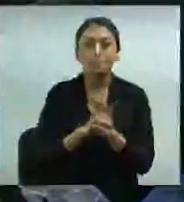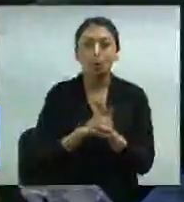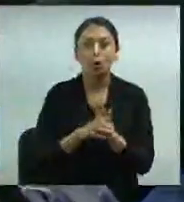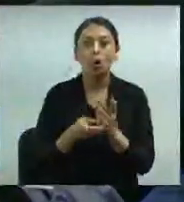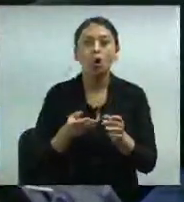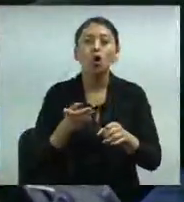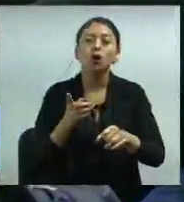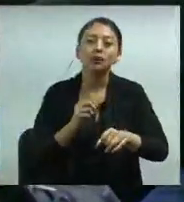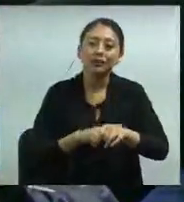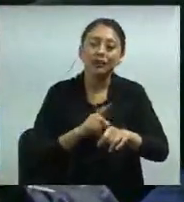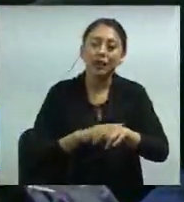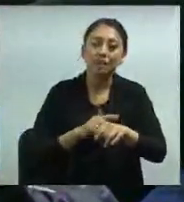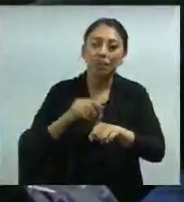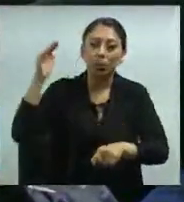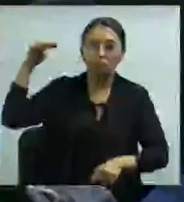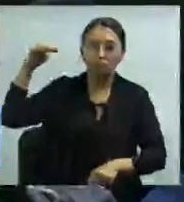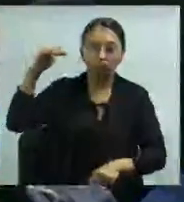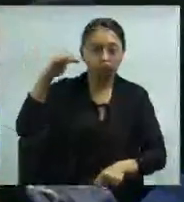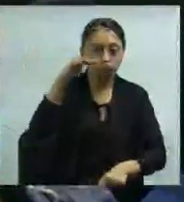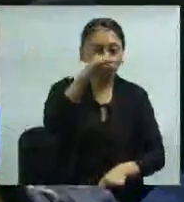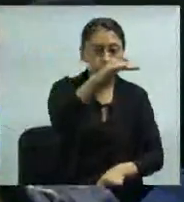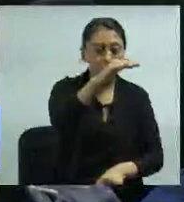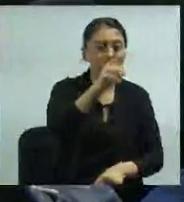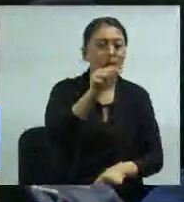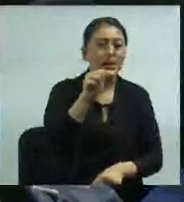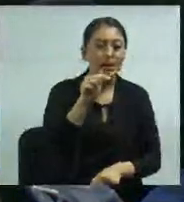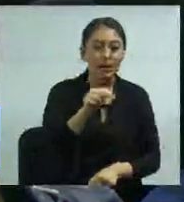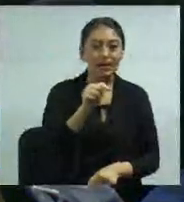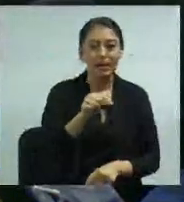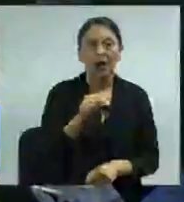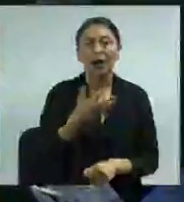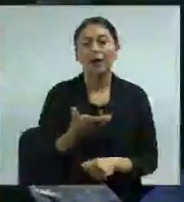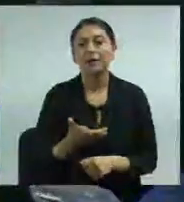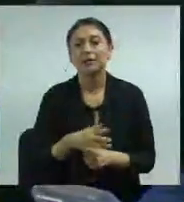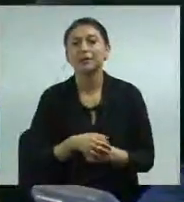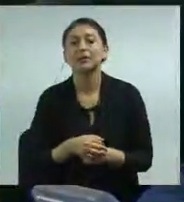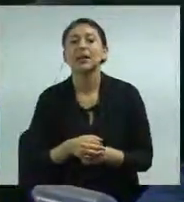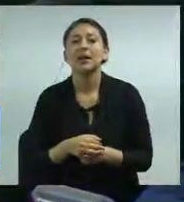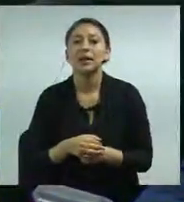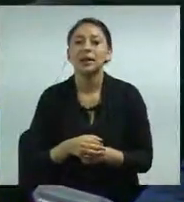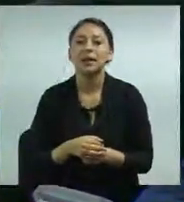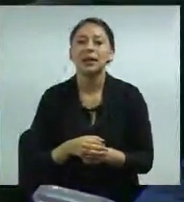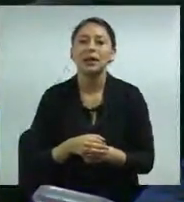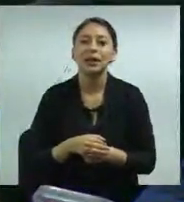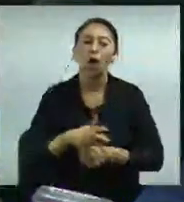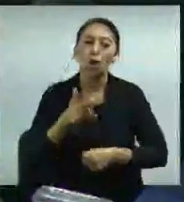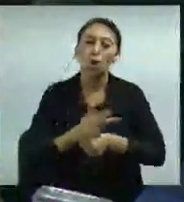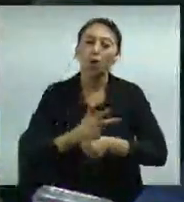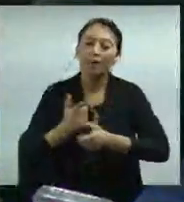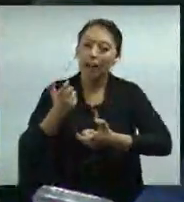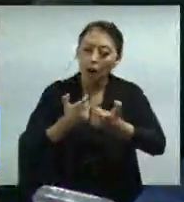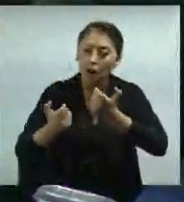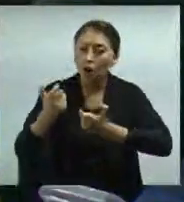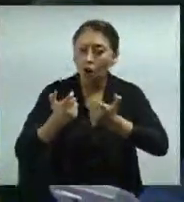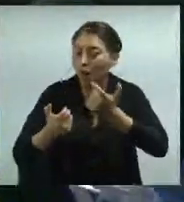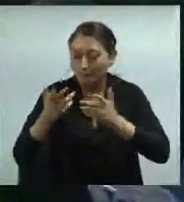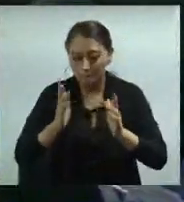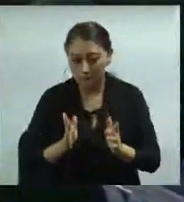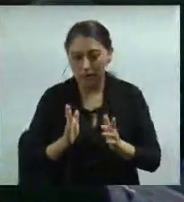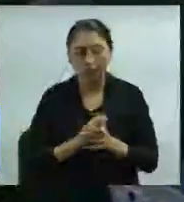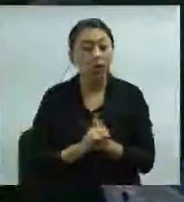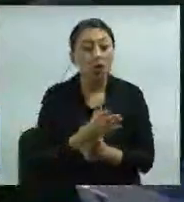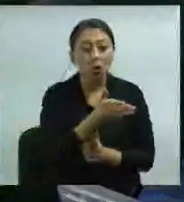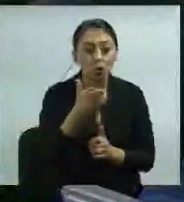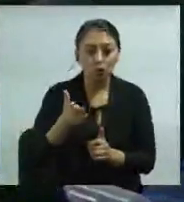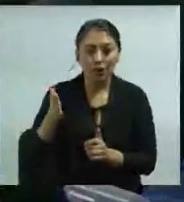que ahorita las necesitaban, y ella tiene que pasar por Guatecompras en este momento, lo cual son, pues ustedes